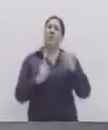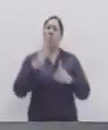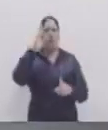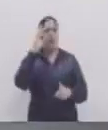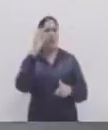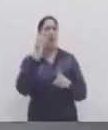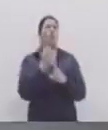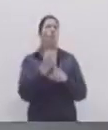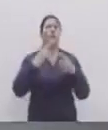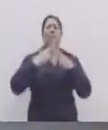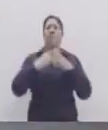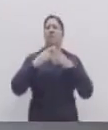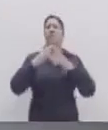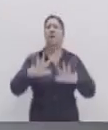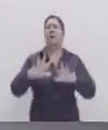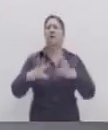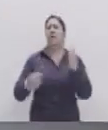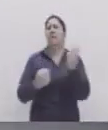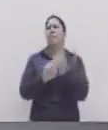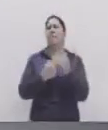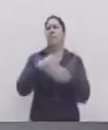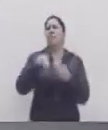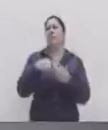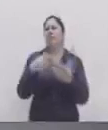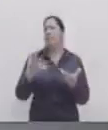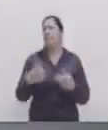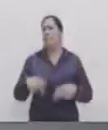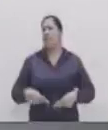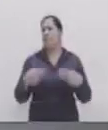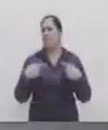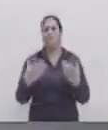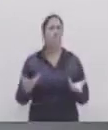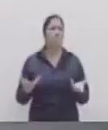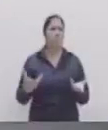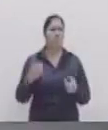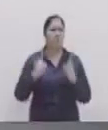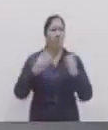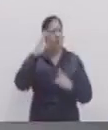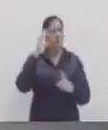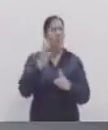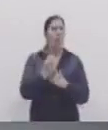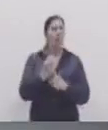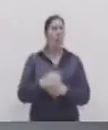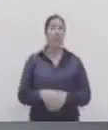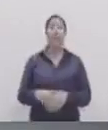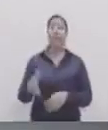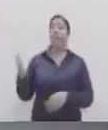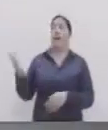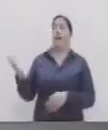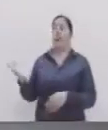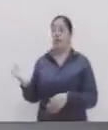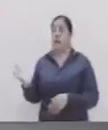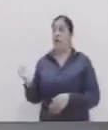objetivos tiene esta red de apoyo familiar en la vida en general? Es crear una estabilidad